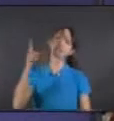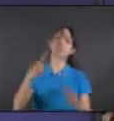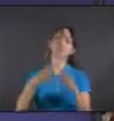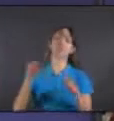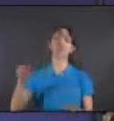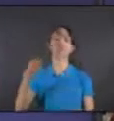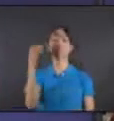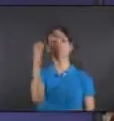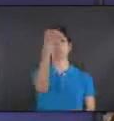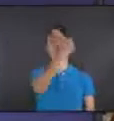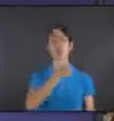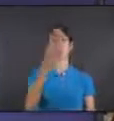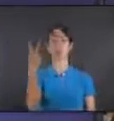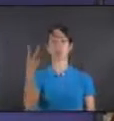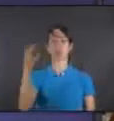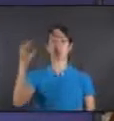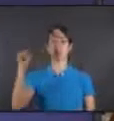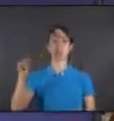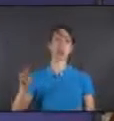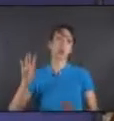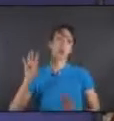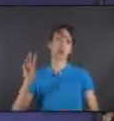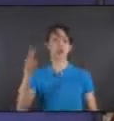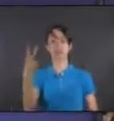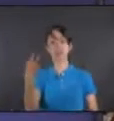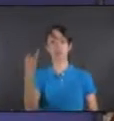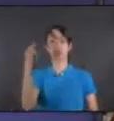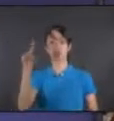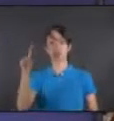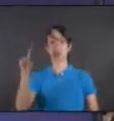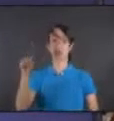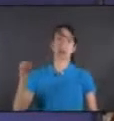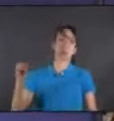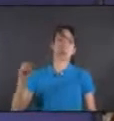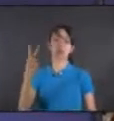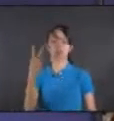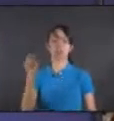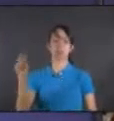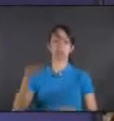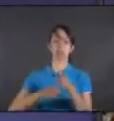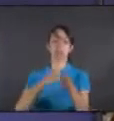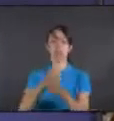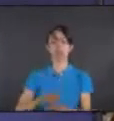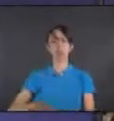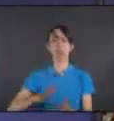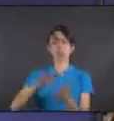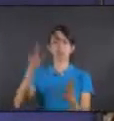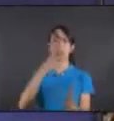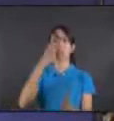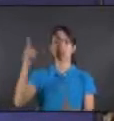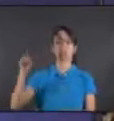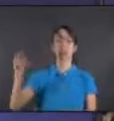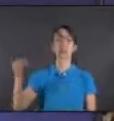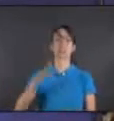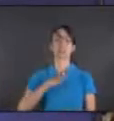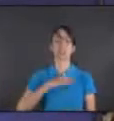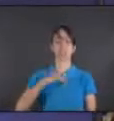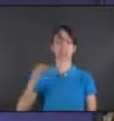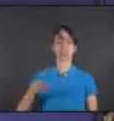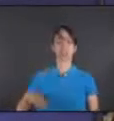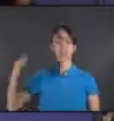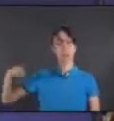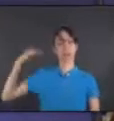Nos dio una lección. Nos dio una lección. Le costó. Me recuerdo cómo los sábados,